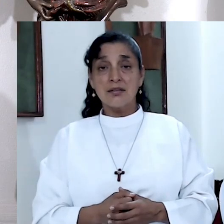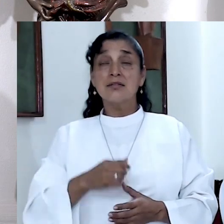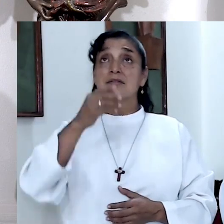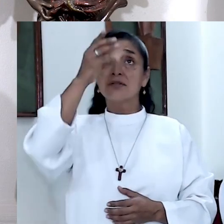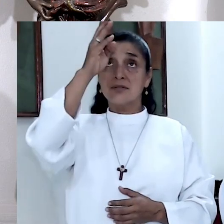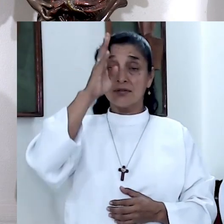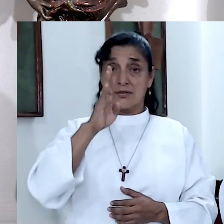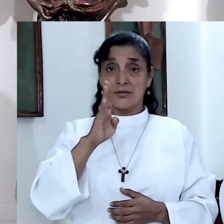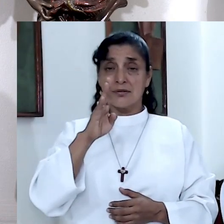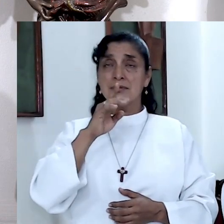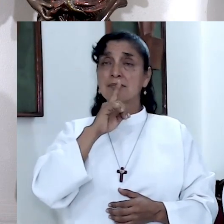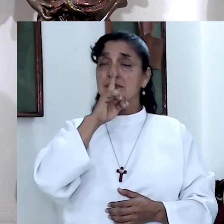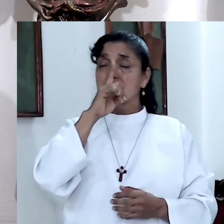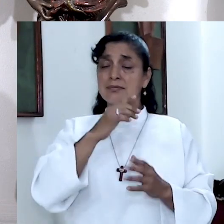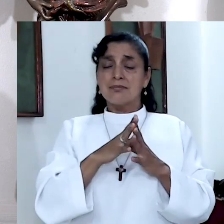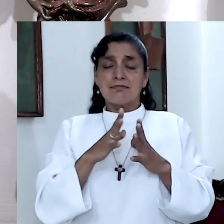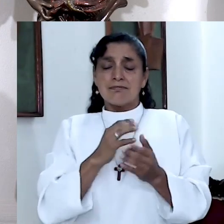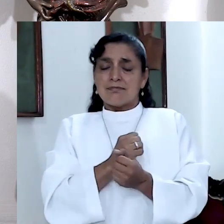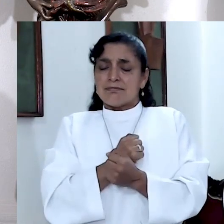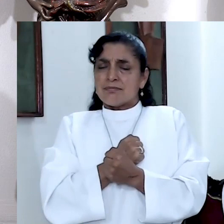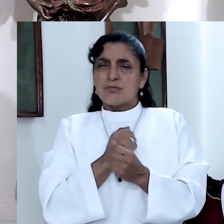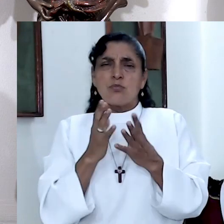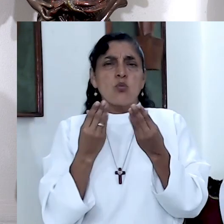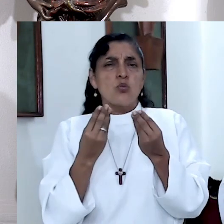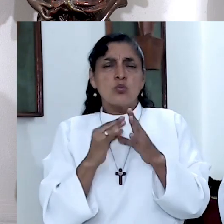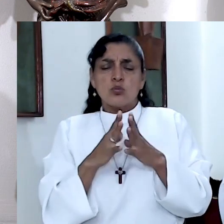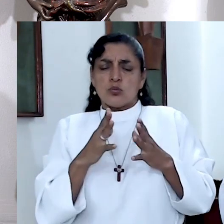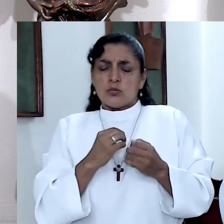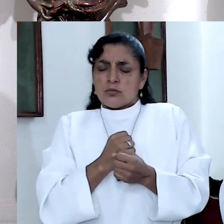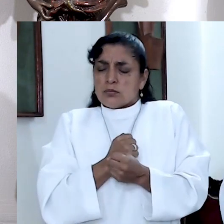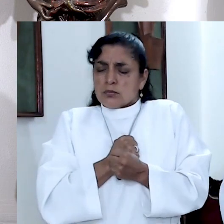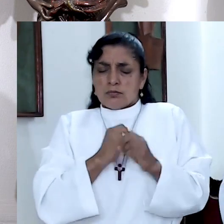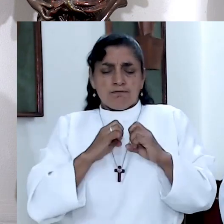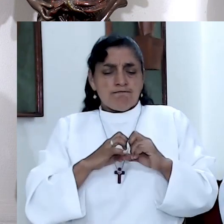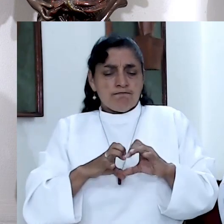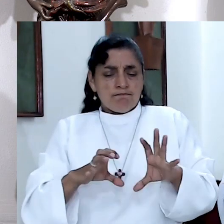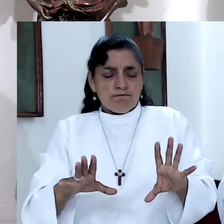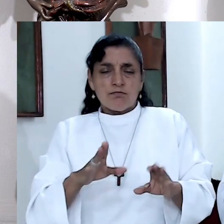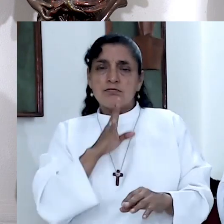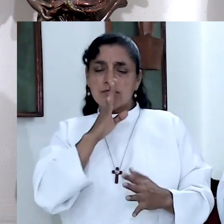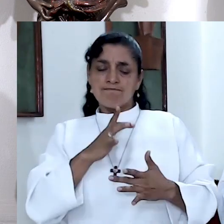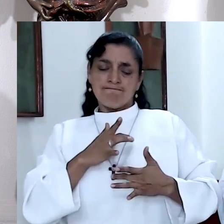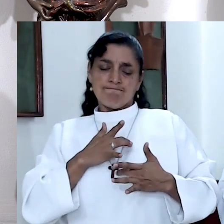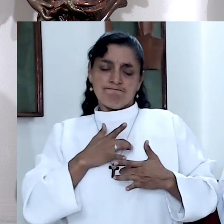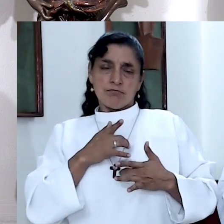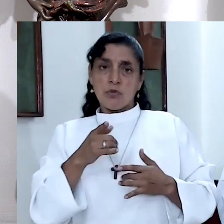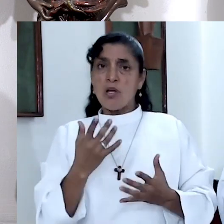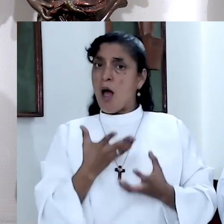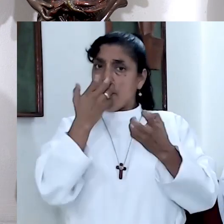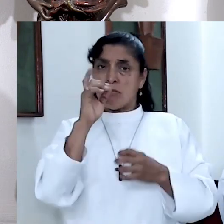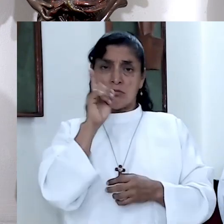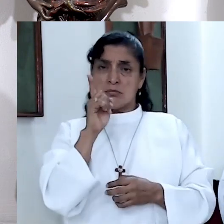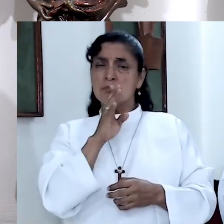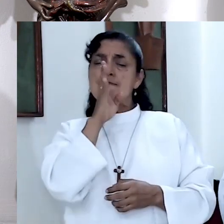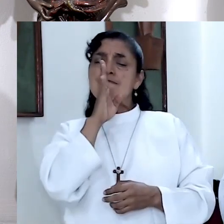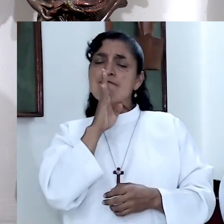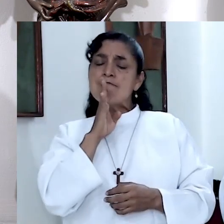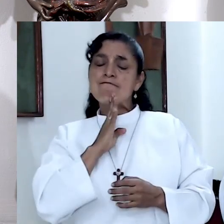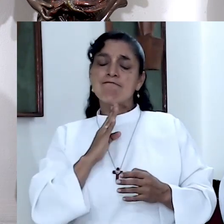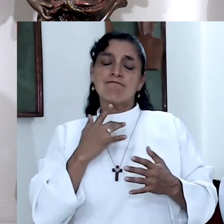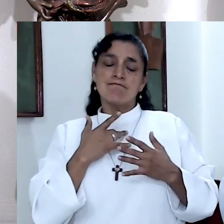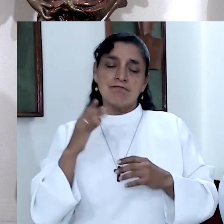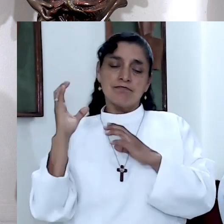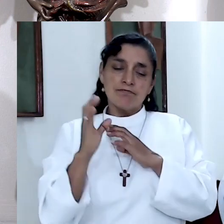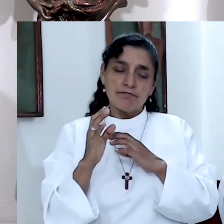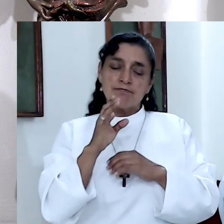Dios, entrañablemente compasivo, todo amor y lealtad, lento a la cólera, ten compasión